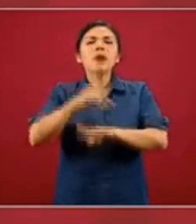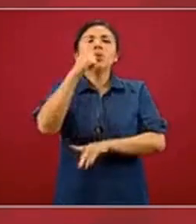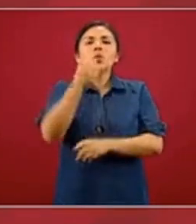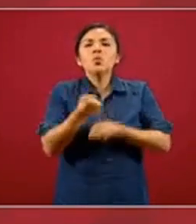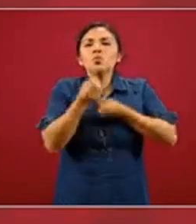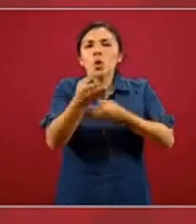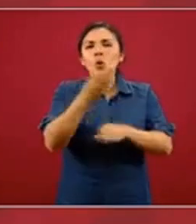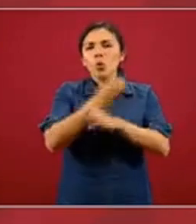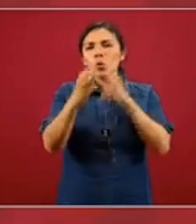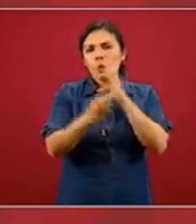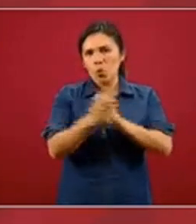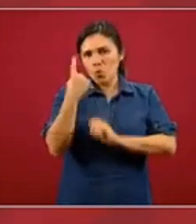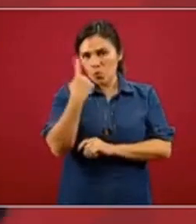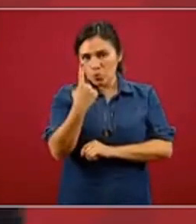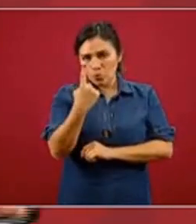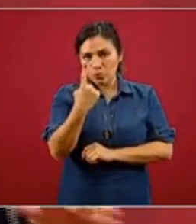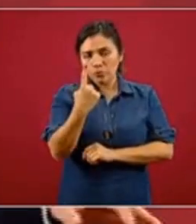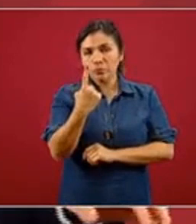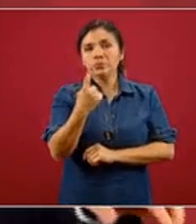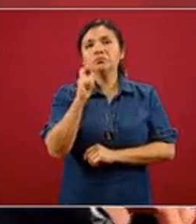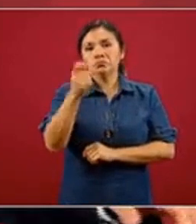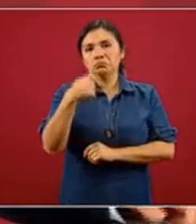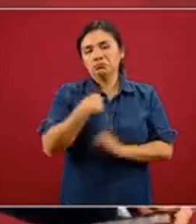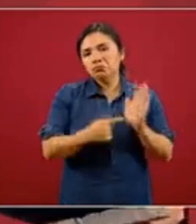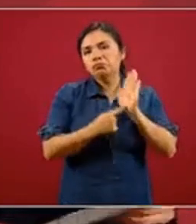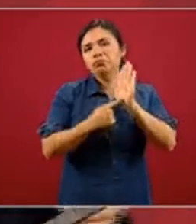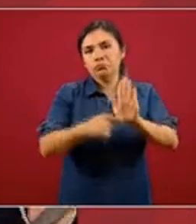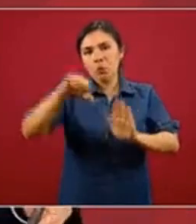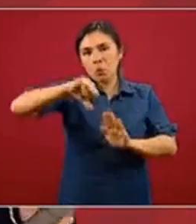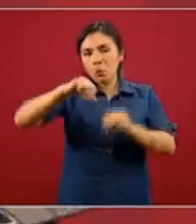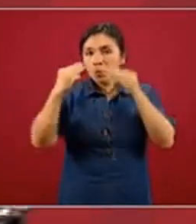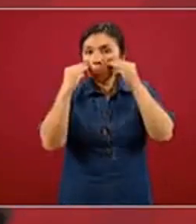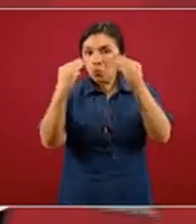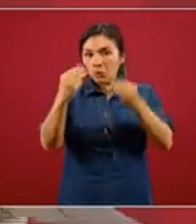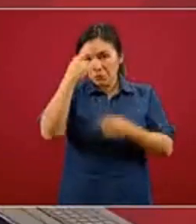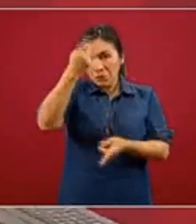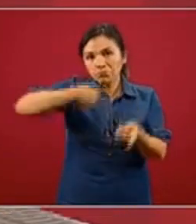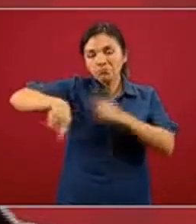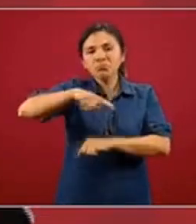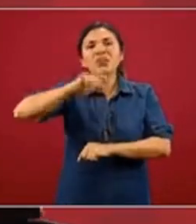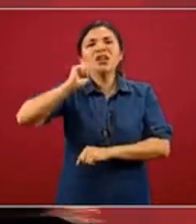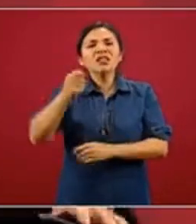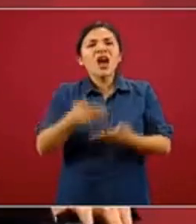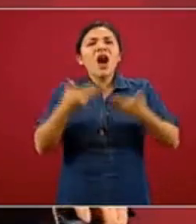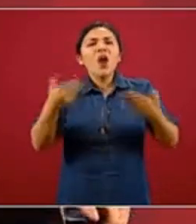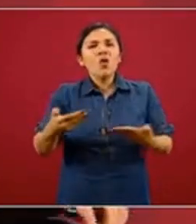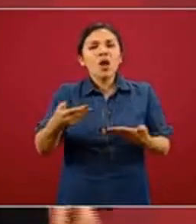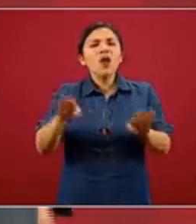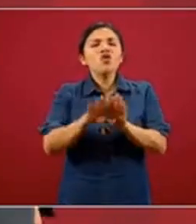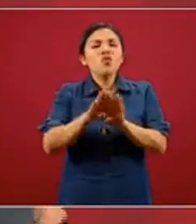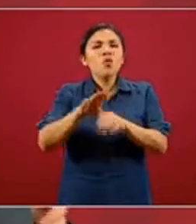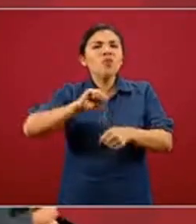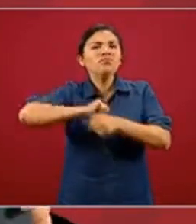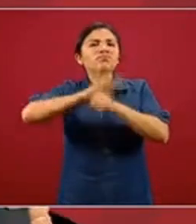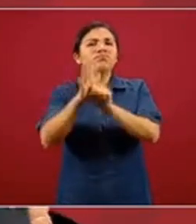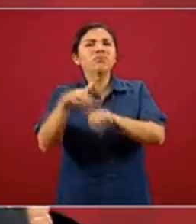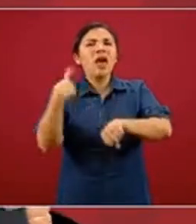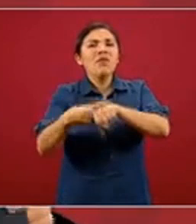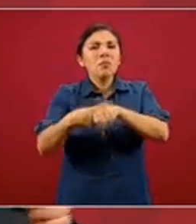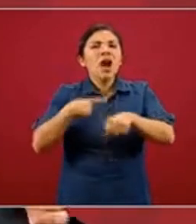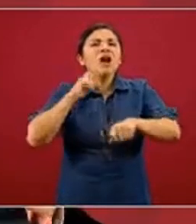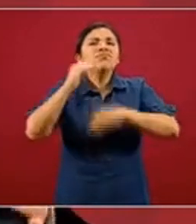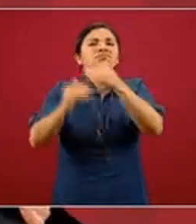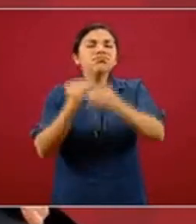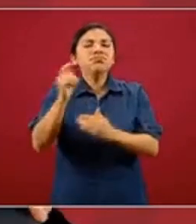complemento que traemos para mostrarles en dónde estamos en el curso de la epidemia,